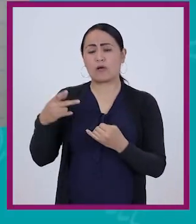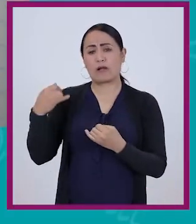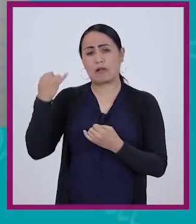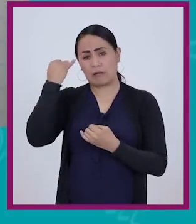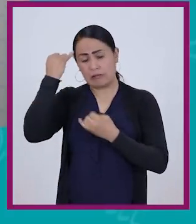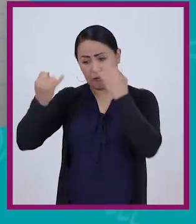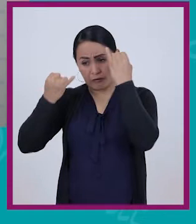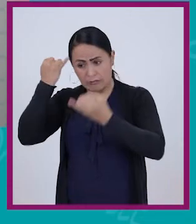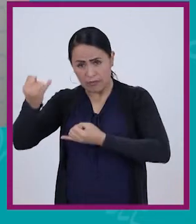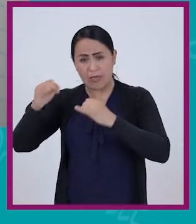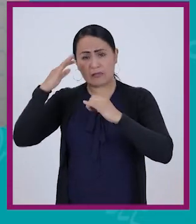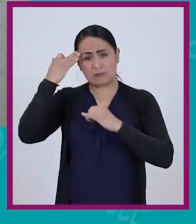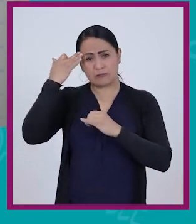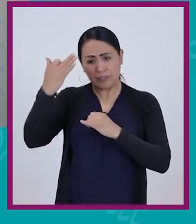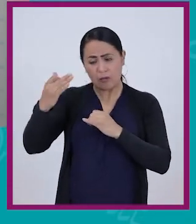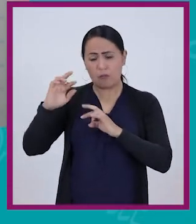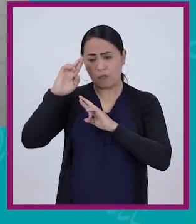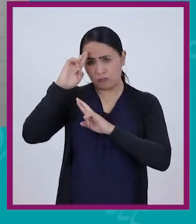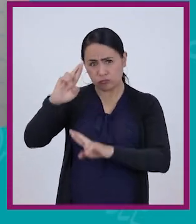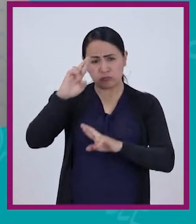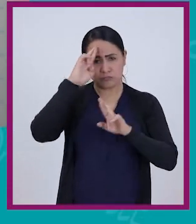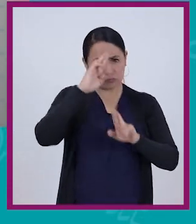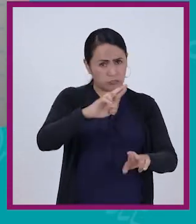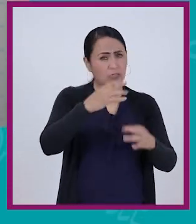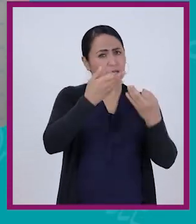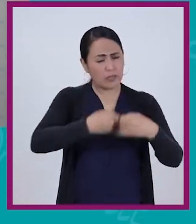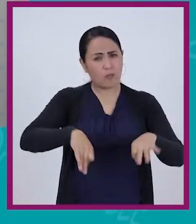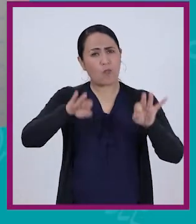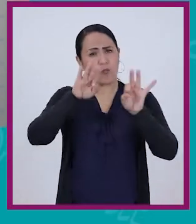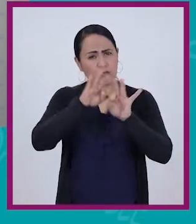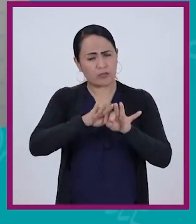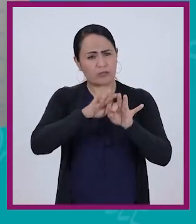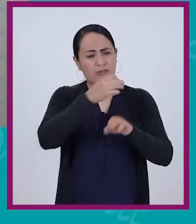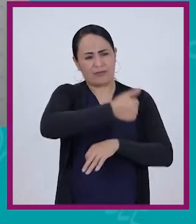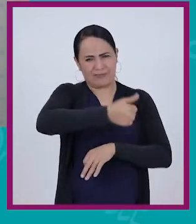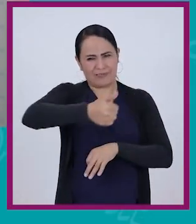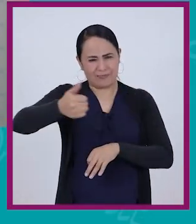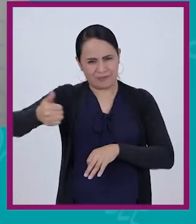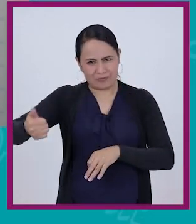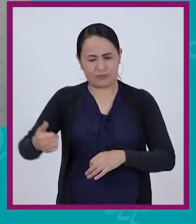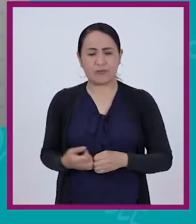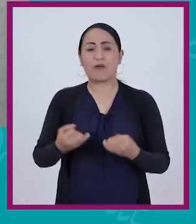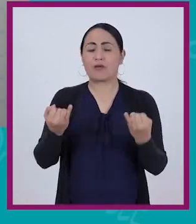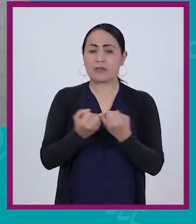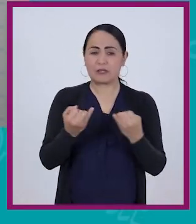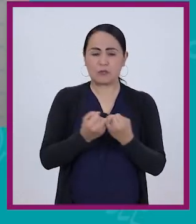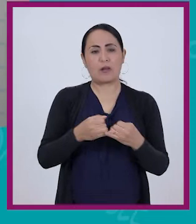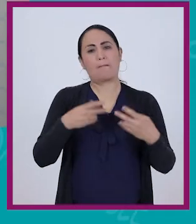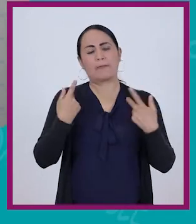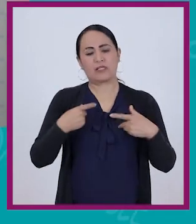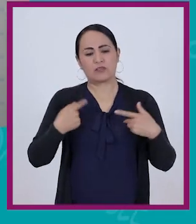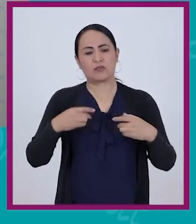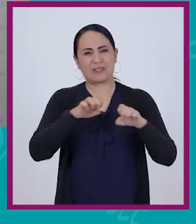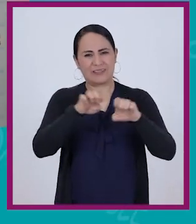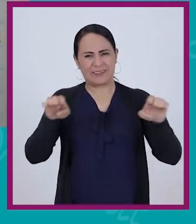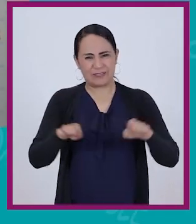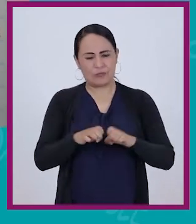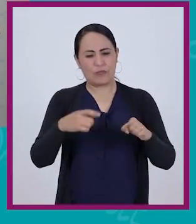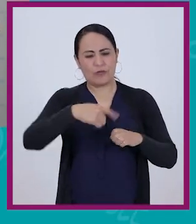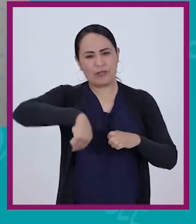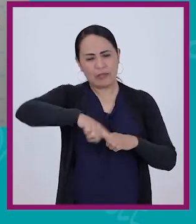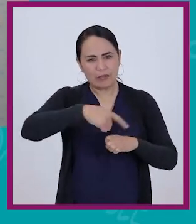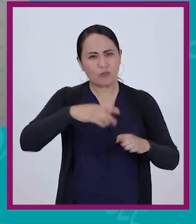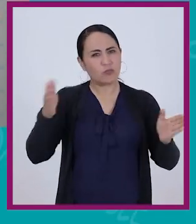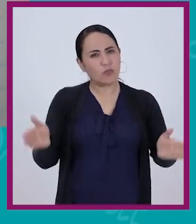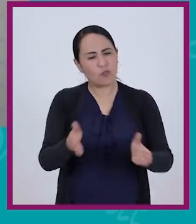Es esencial respetar las ideas y el trabajo, pero también el tiempo de los demás. Es importante motivar la acción de